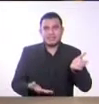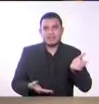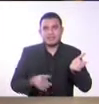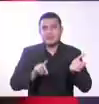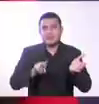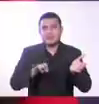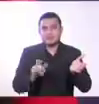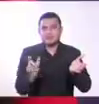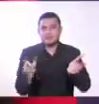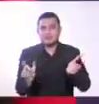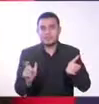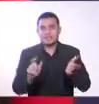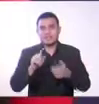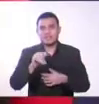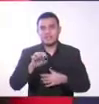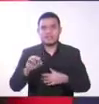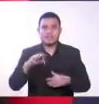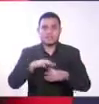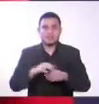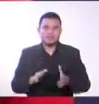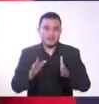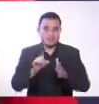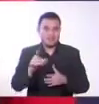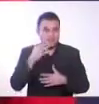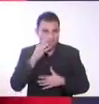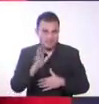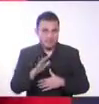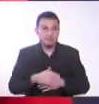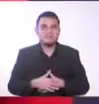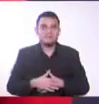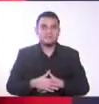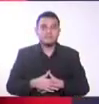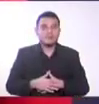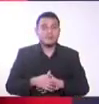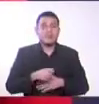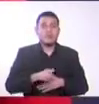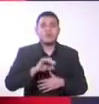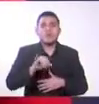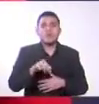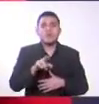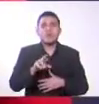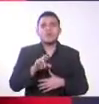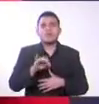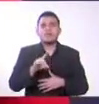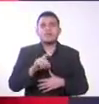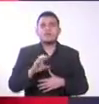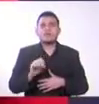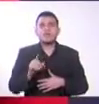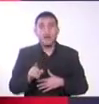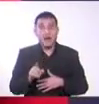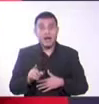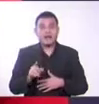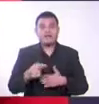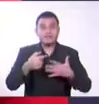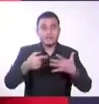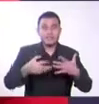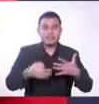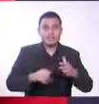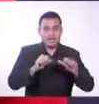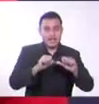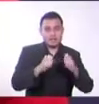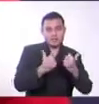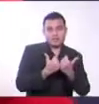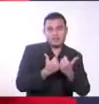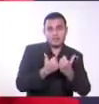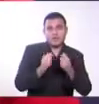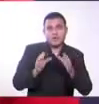jurídica? Este es un estatus jurídico, legal, de agrupaciones o asociaciones. Un ejemplo